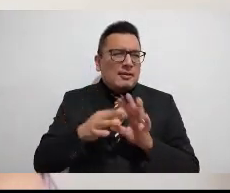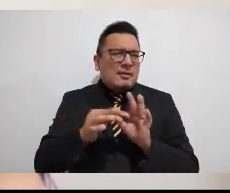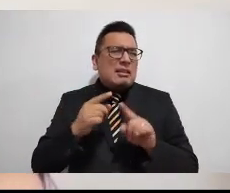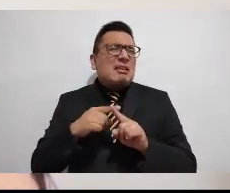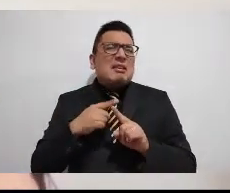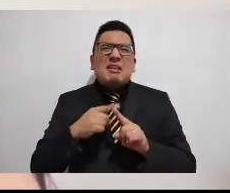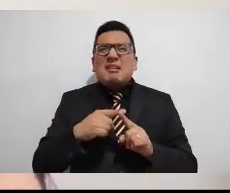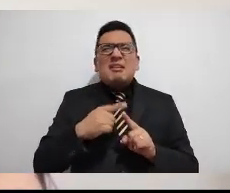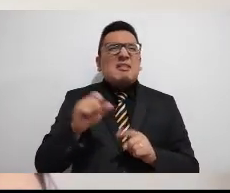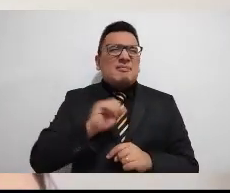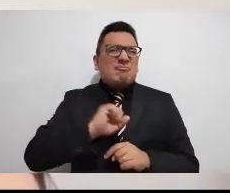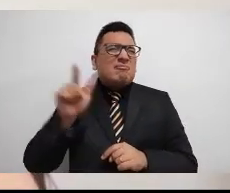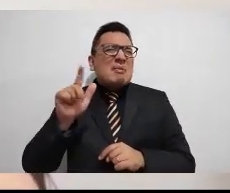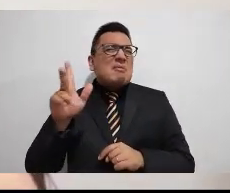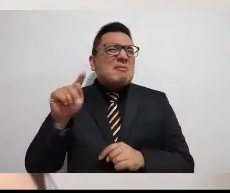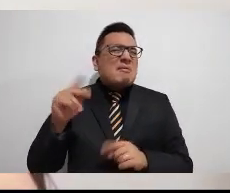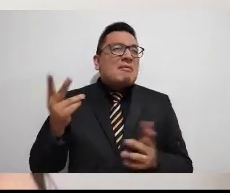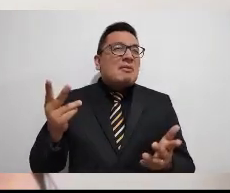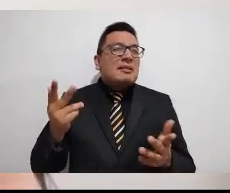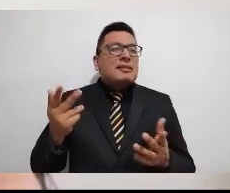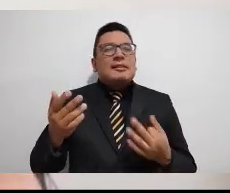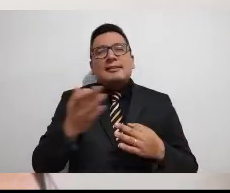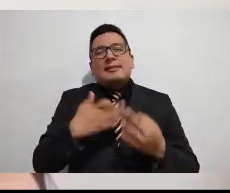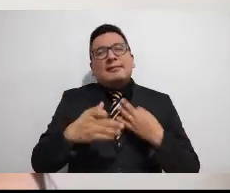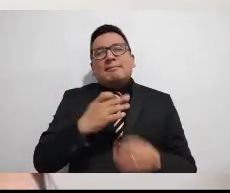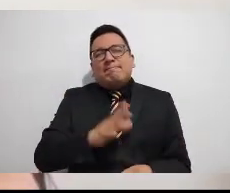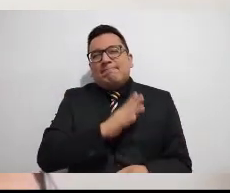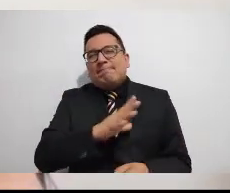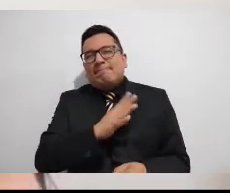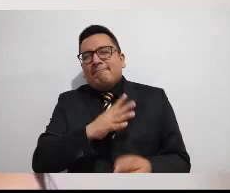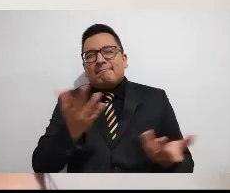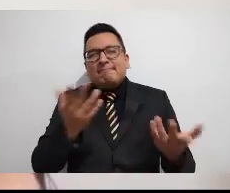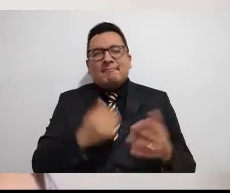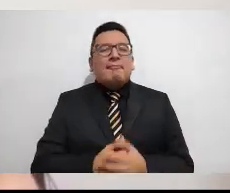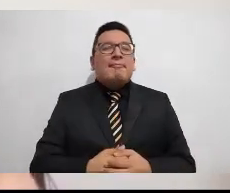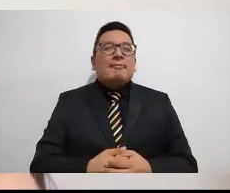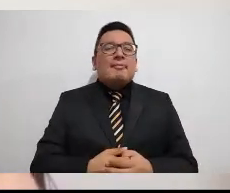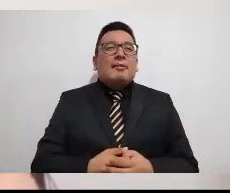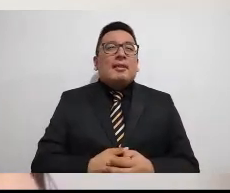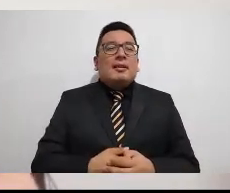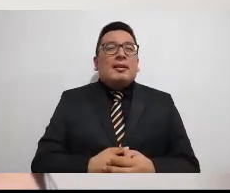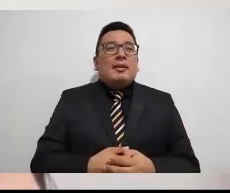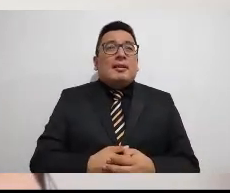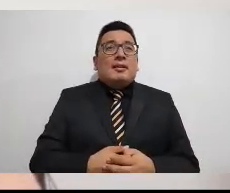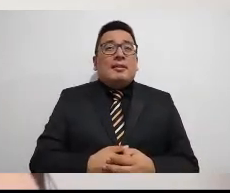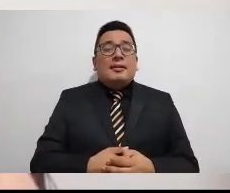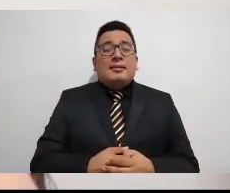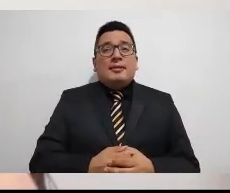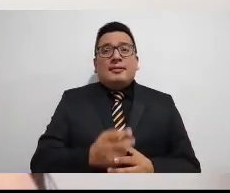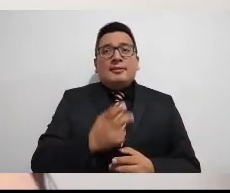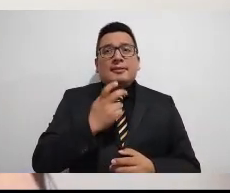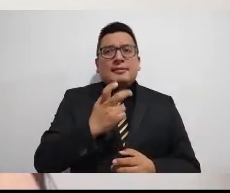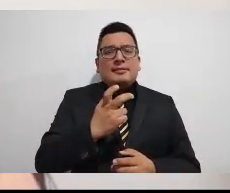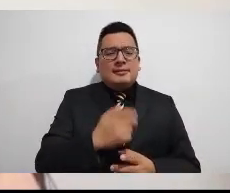personajes protagónicos en las televisiones, en las novelas, ¿no?, en los programas de televisión? No es el